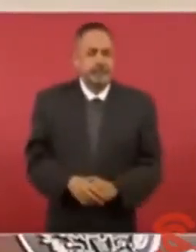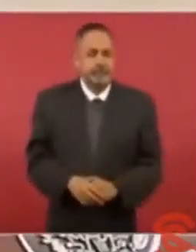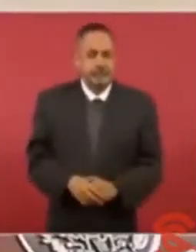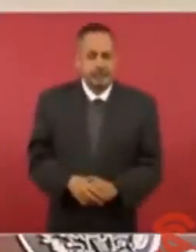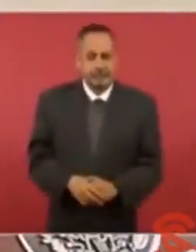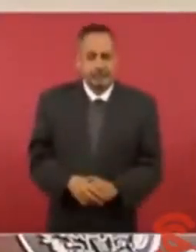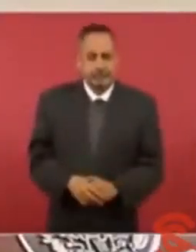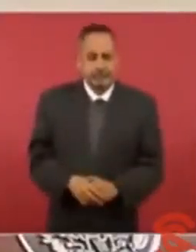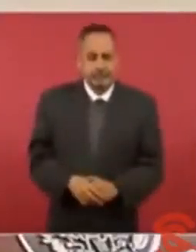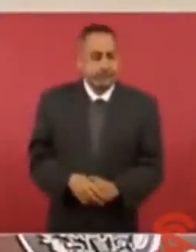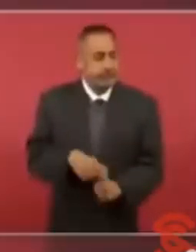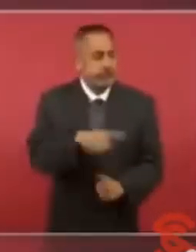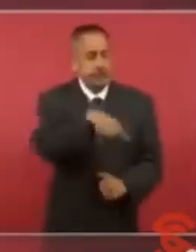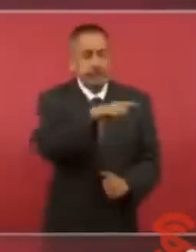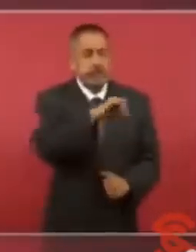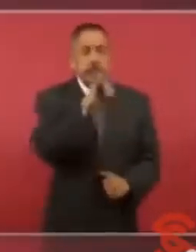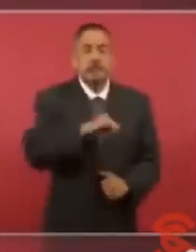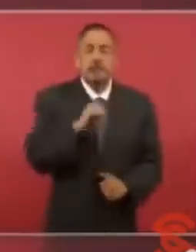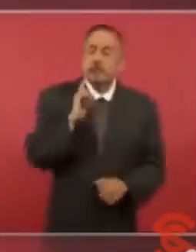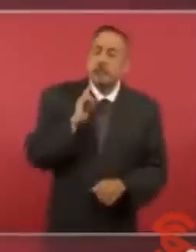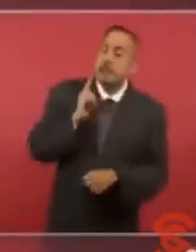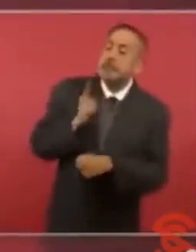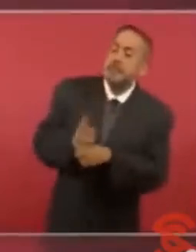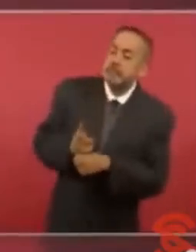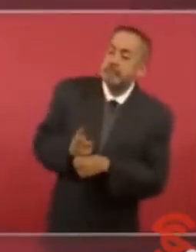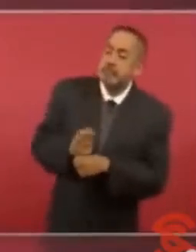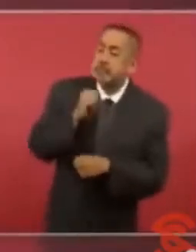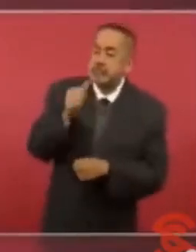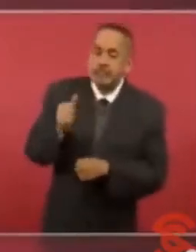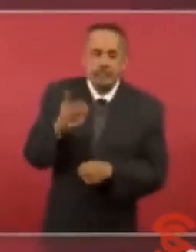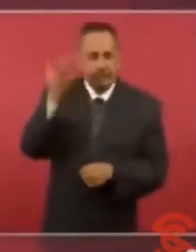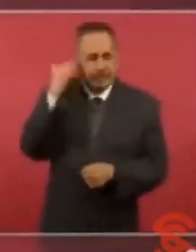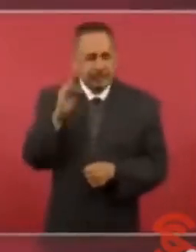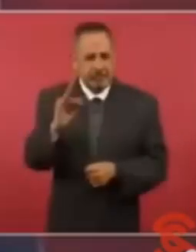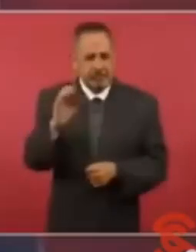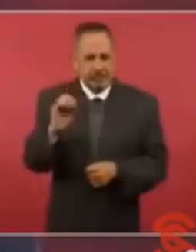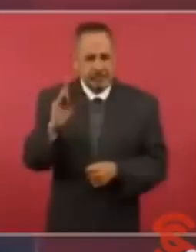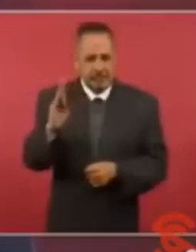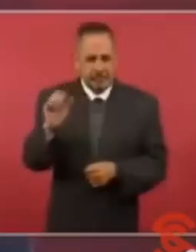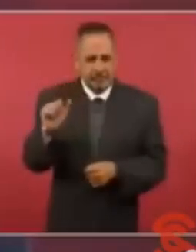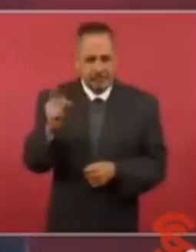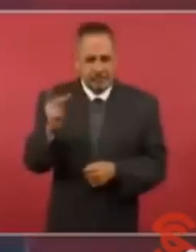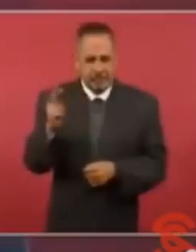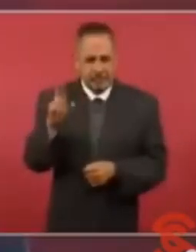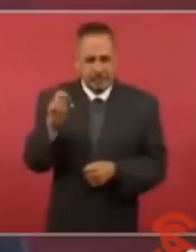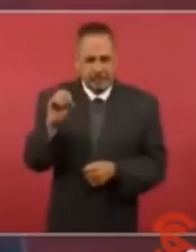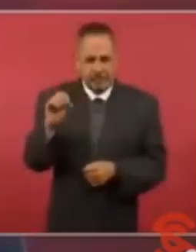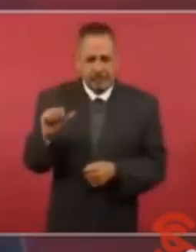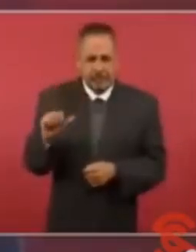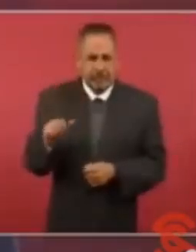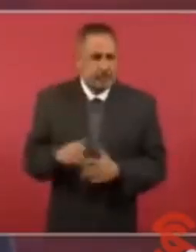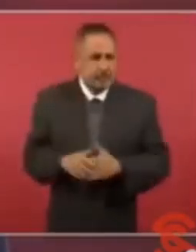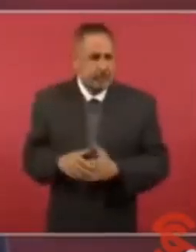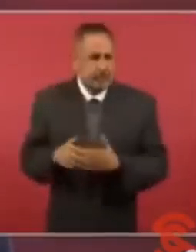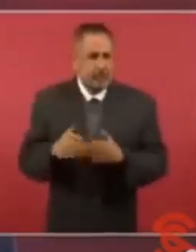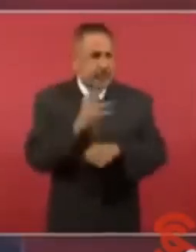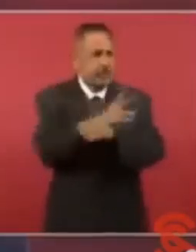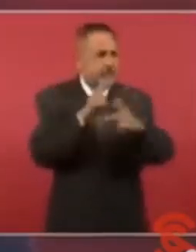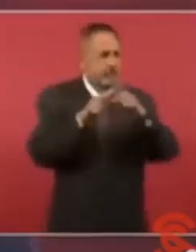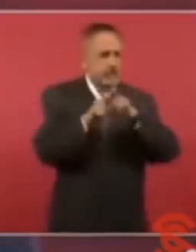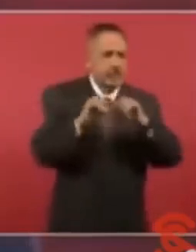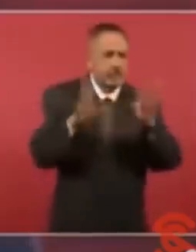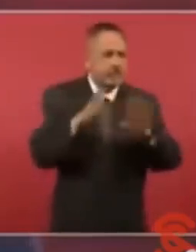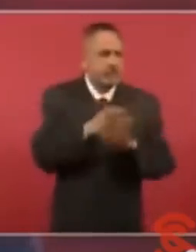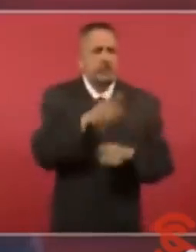No se dieron cuenta cuando el FOBAPROA, no existía la transparencia, pero son los